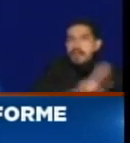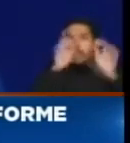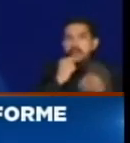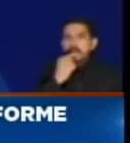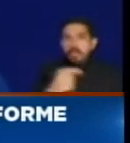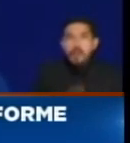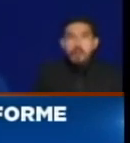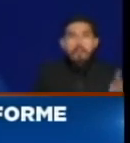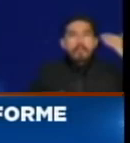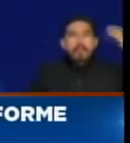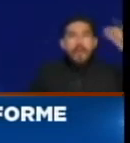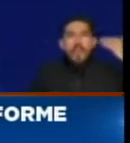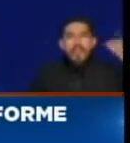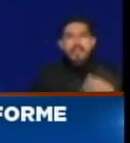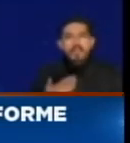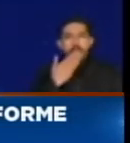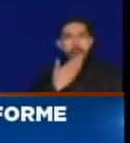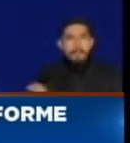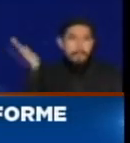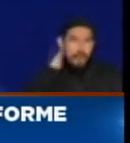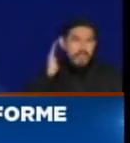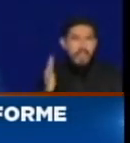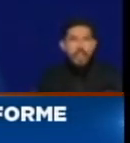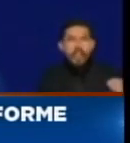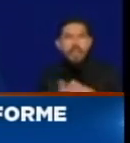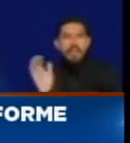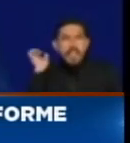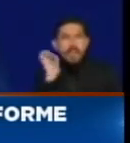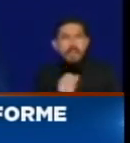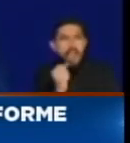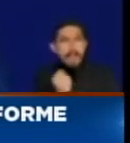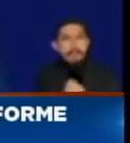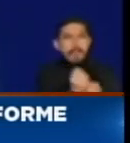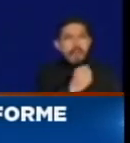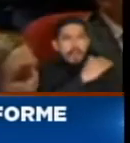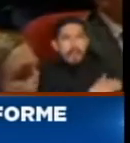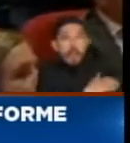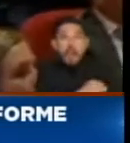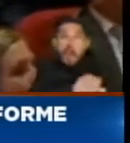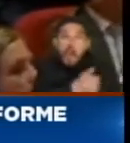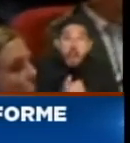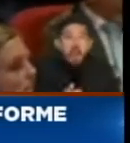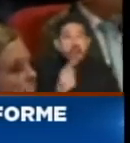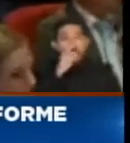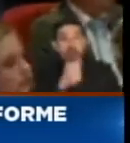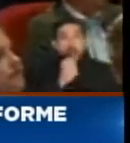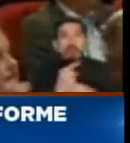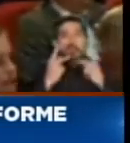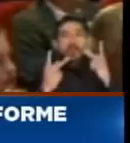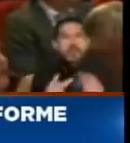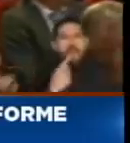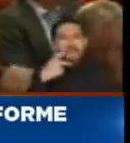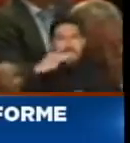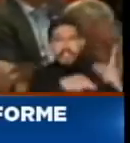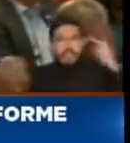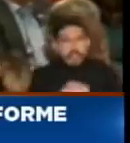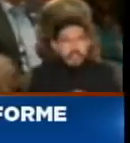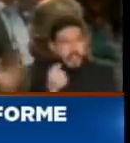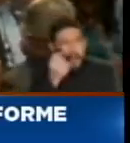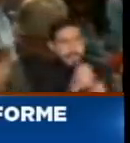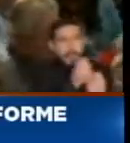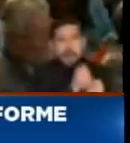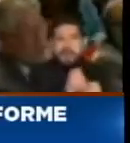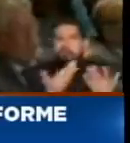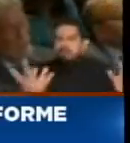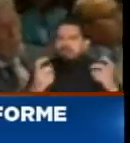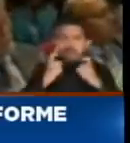de políticos traidores a la patria o de malos servidores públicos. Así, el jefe de Estado